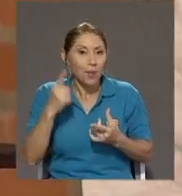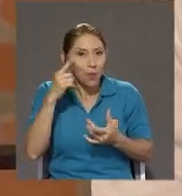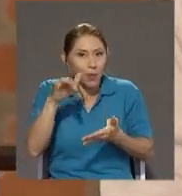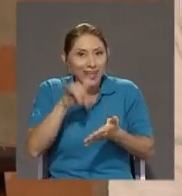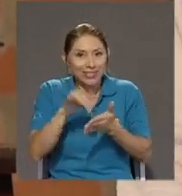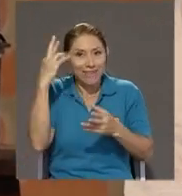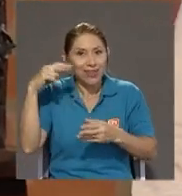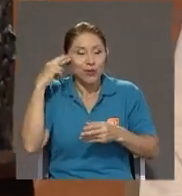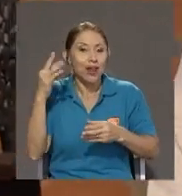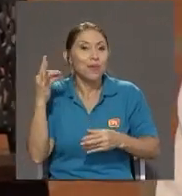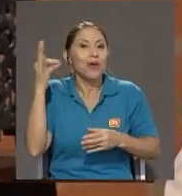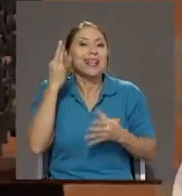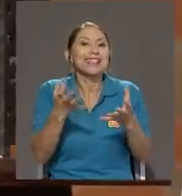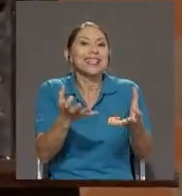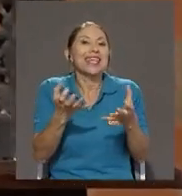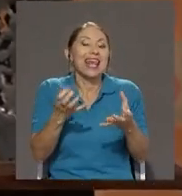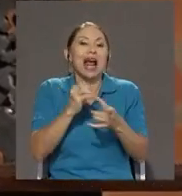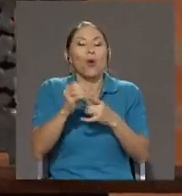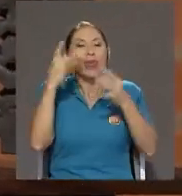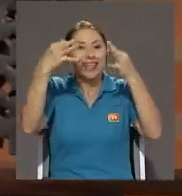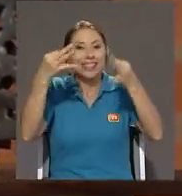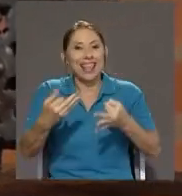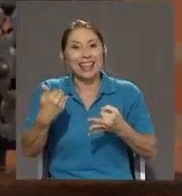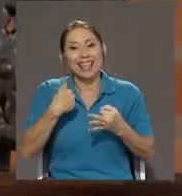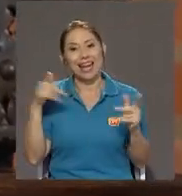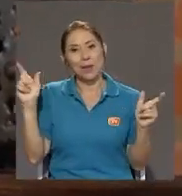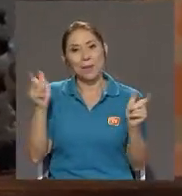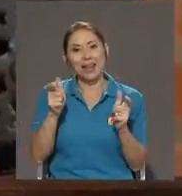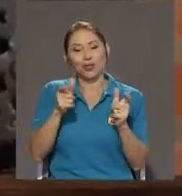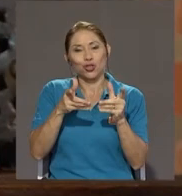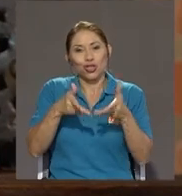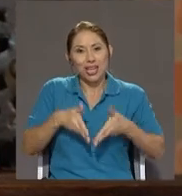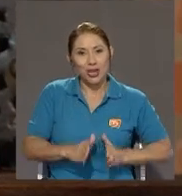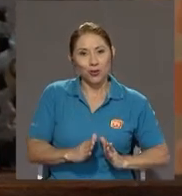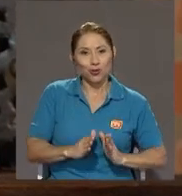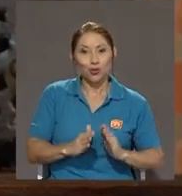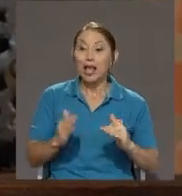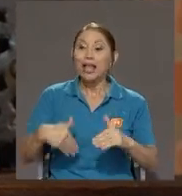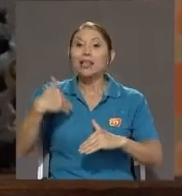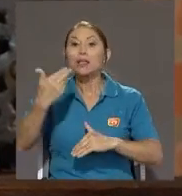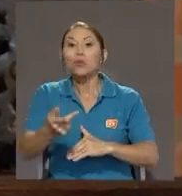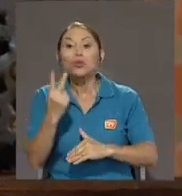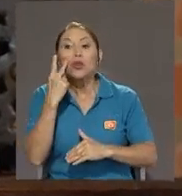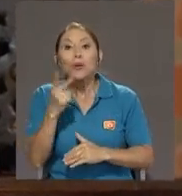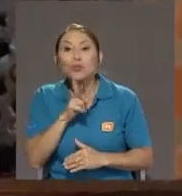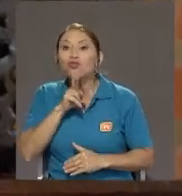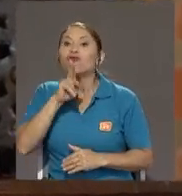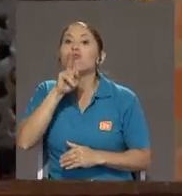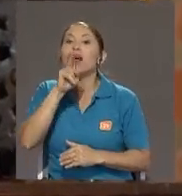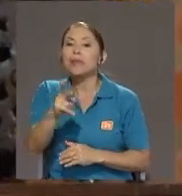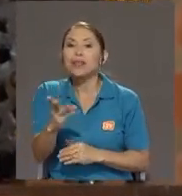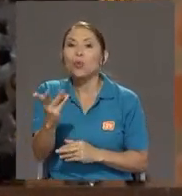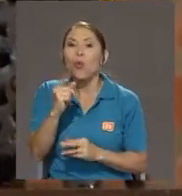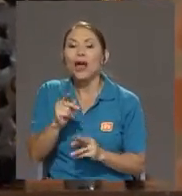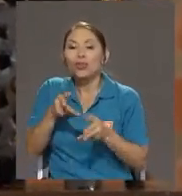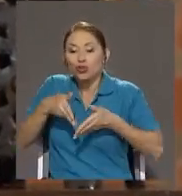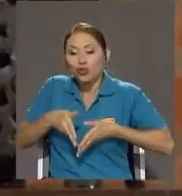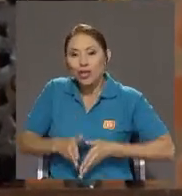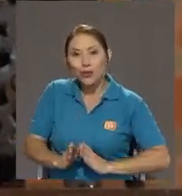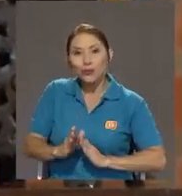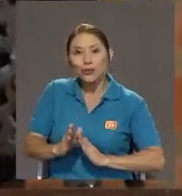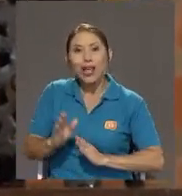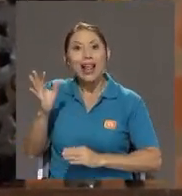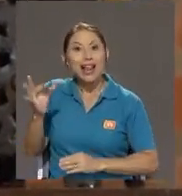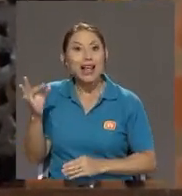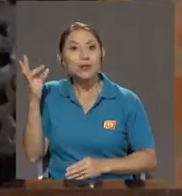menos hijos. Ese es el primer resultado. Luego, cuando observamos cuántos hijos tienen, resulta que las mujeres reportan